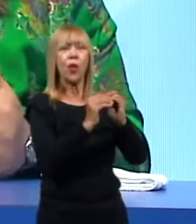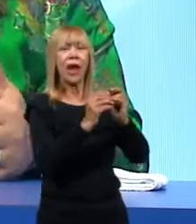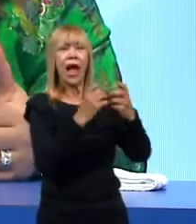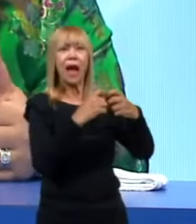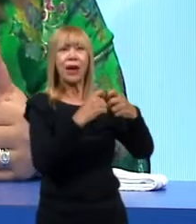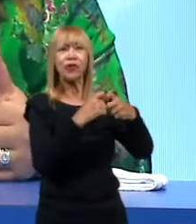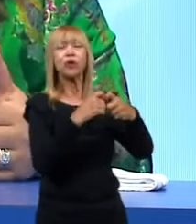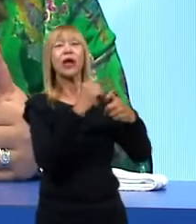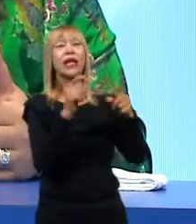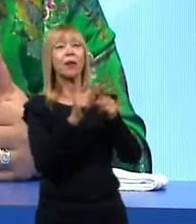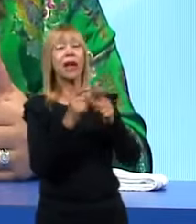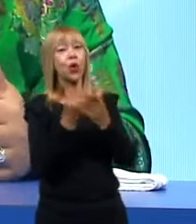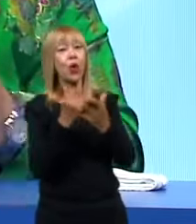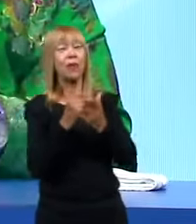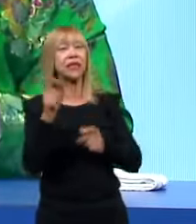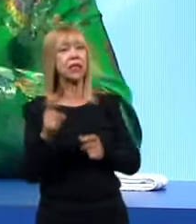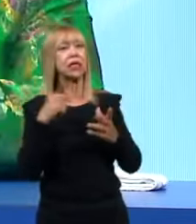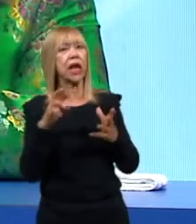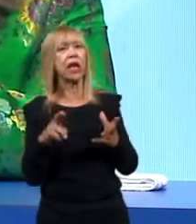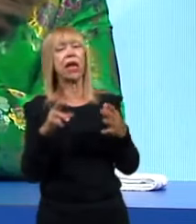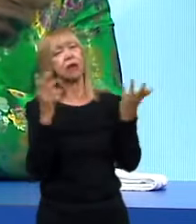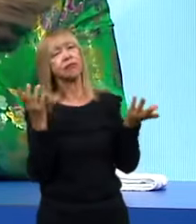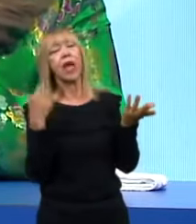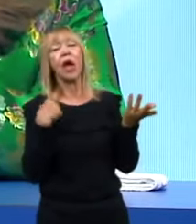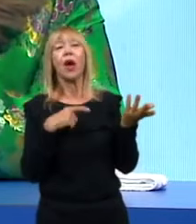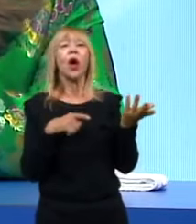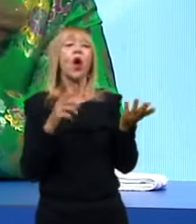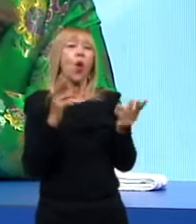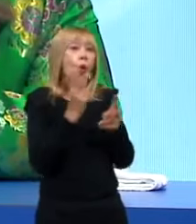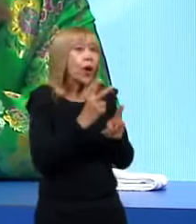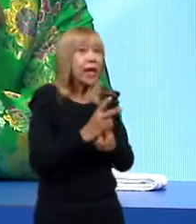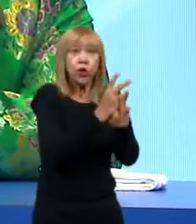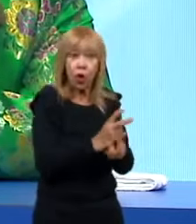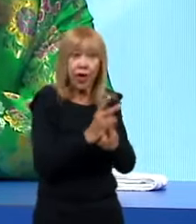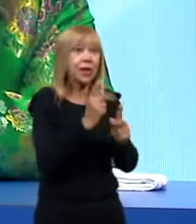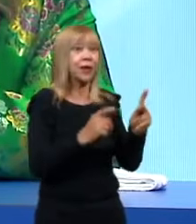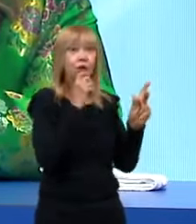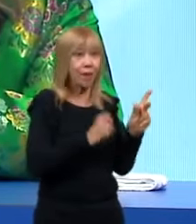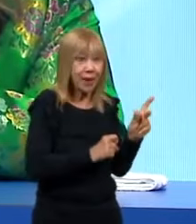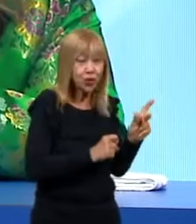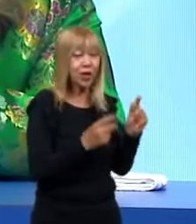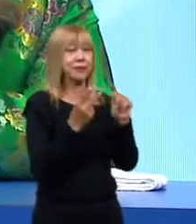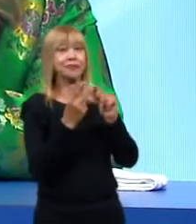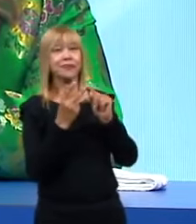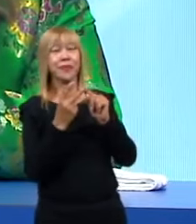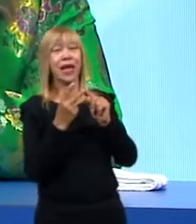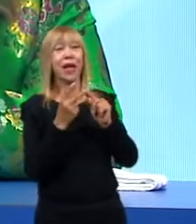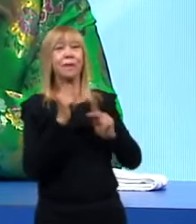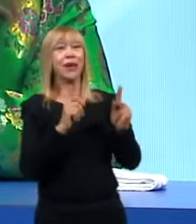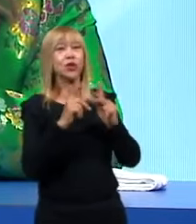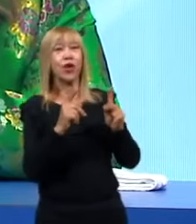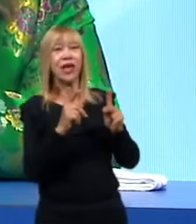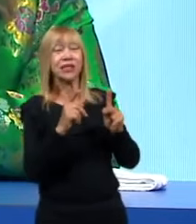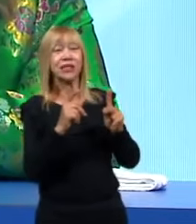lo que las nuevas necesidades de la isla tienen. ¿Qué, cuáles son? Van a ser cuidadores de personas mayores, van a ser personas en el área